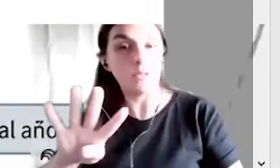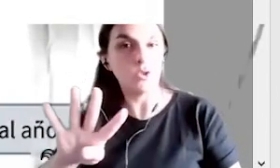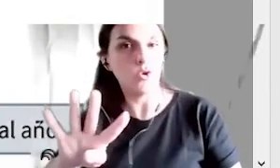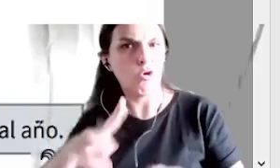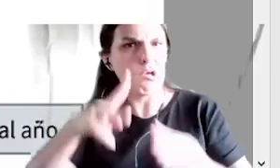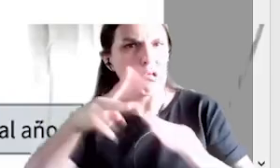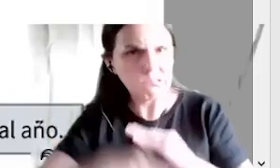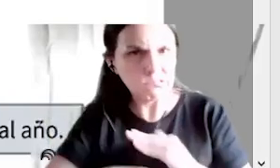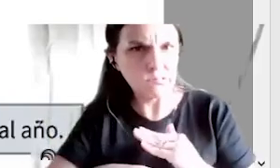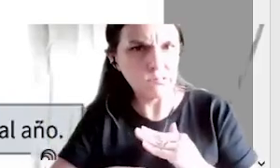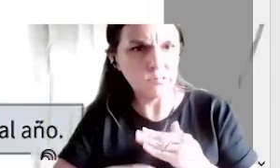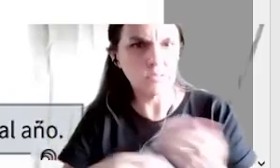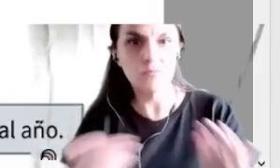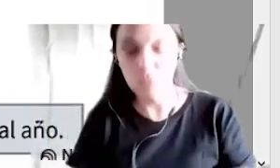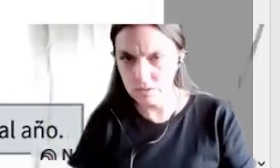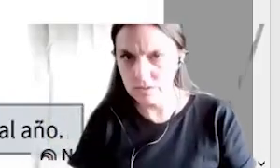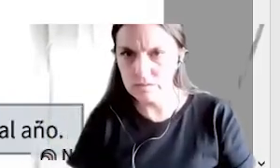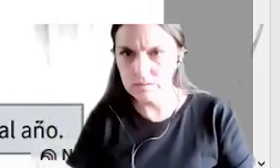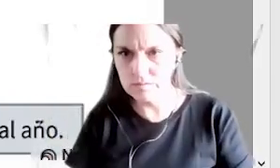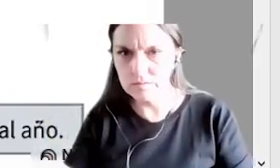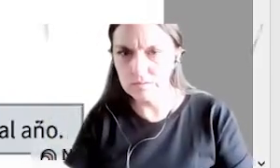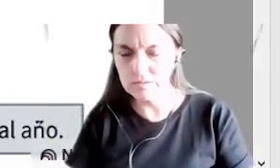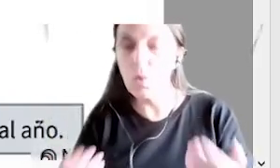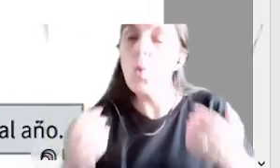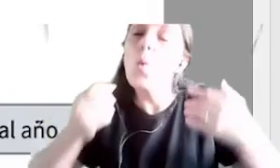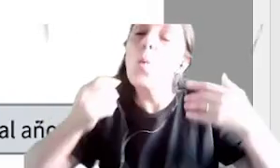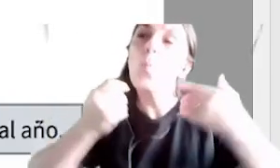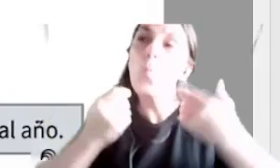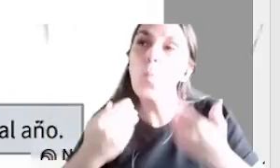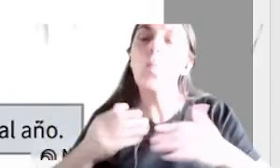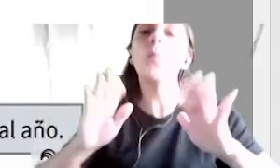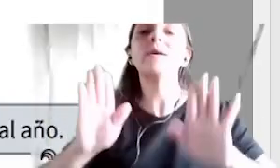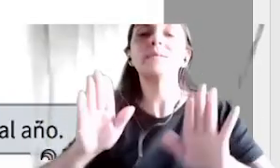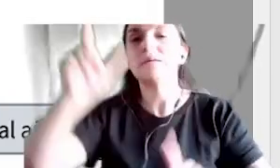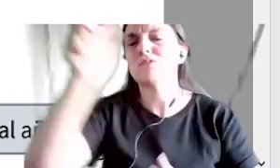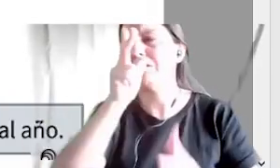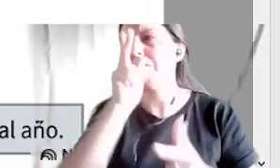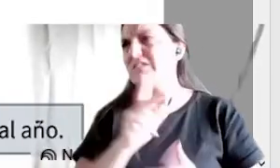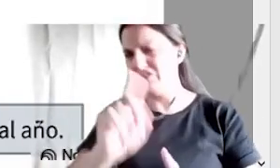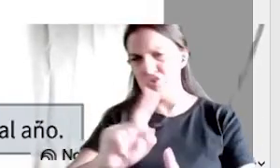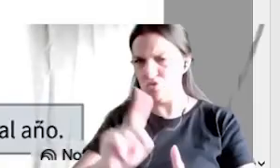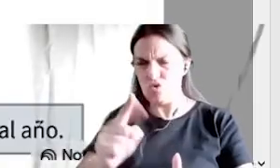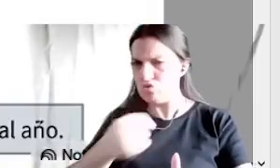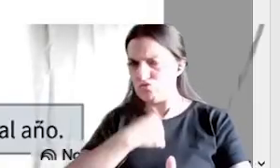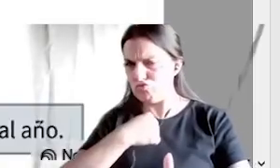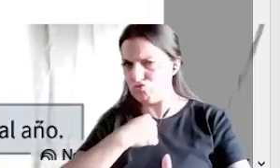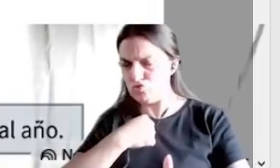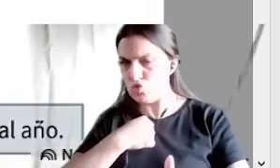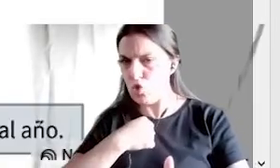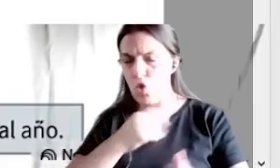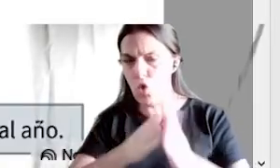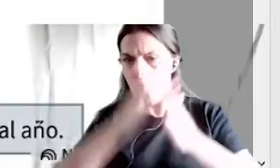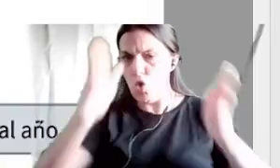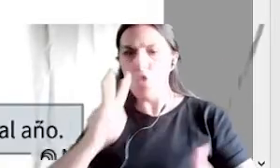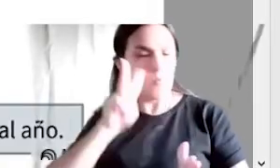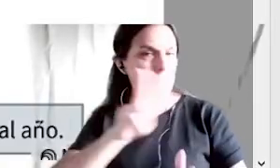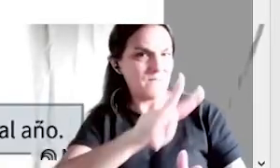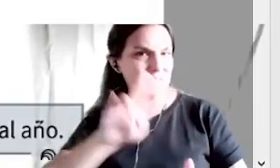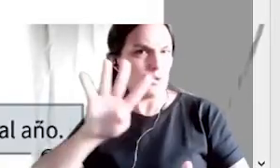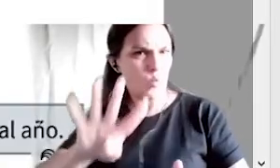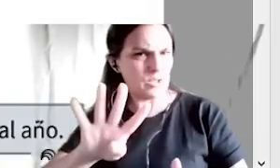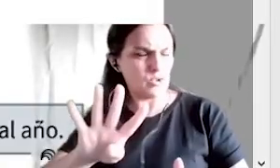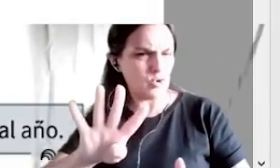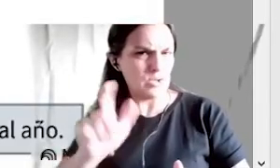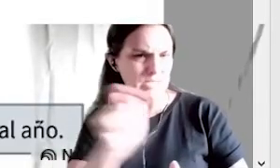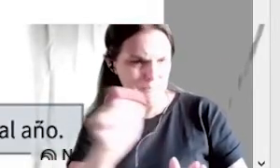La mayoría, o mejor dicho, es muy probable que la persona me diga, no, yo no cumplo en el periodo 2024 los 6